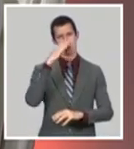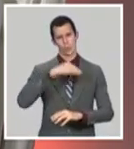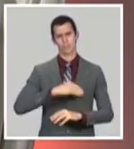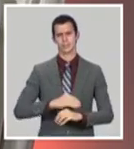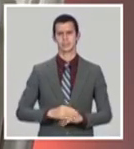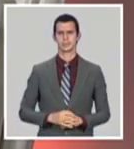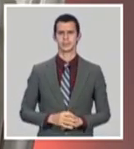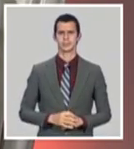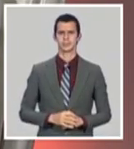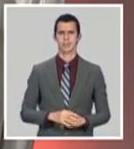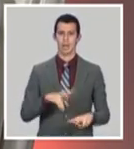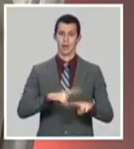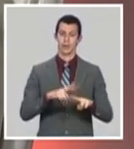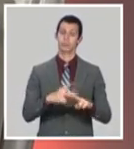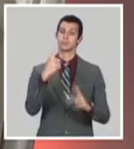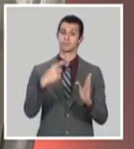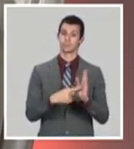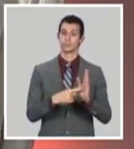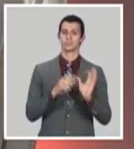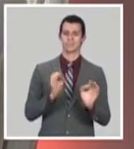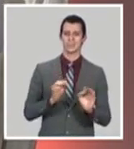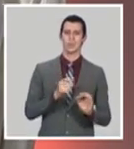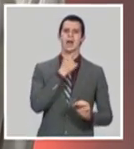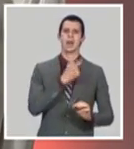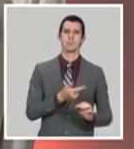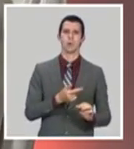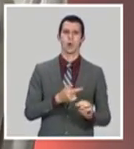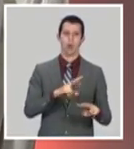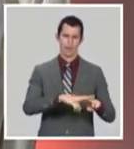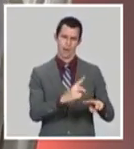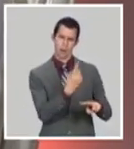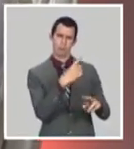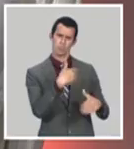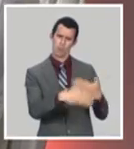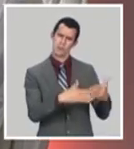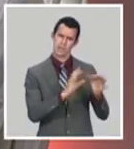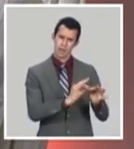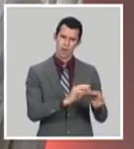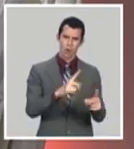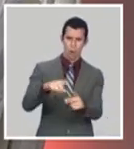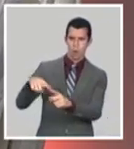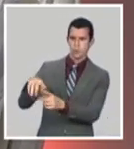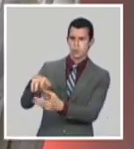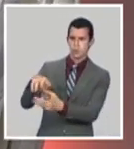tenido problemas en el aislamiento de contacto en algunos territorios que han tributado a la situación que tienen.